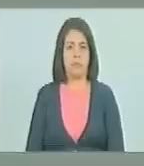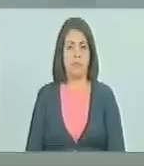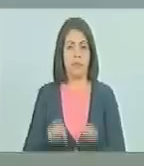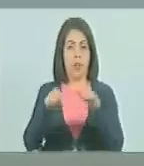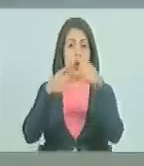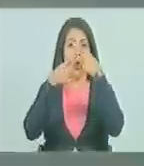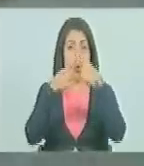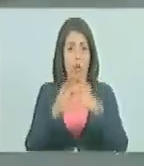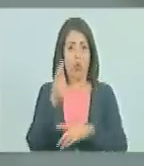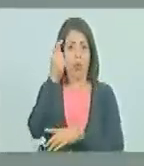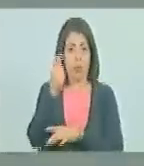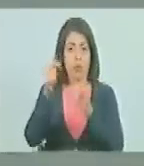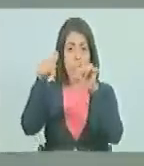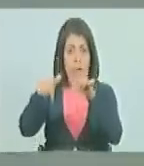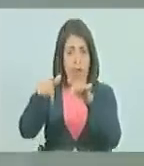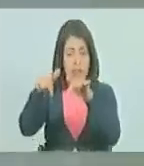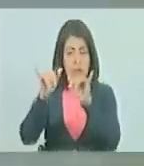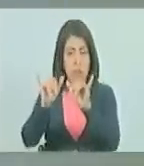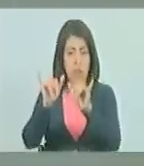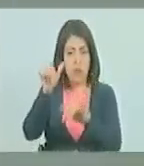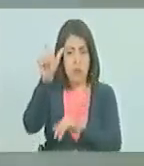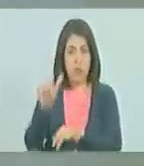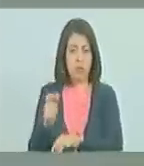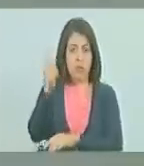aquí hay otro diputado también de esta Asamblea Nacional.